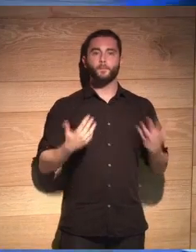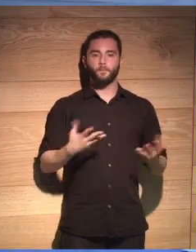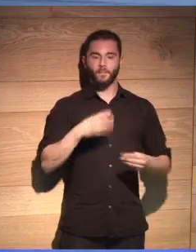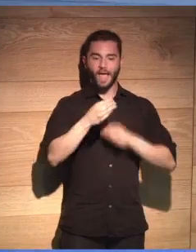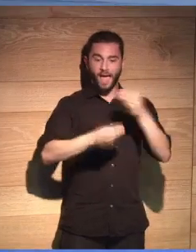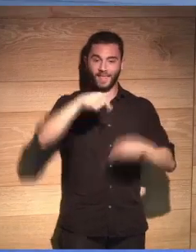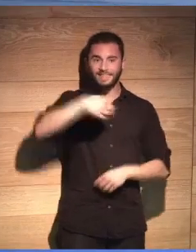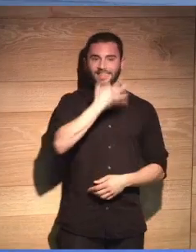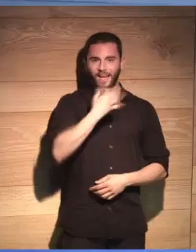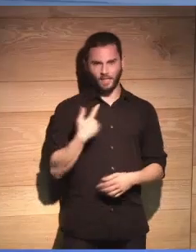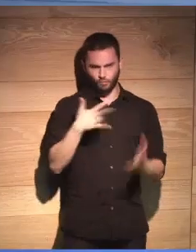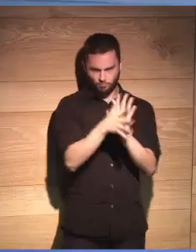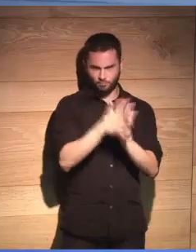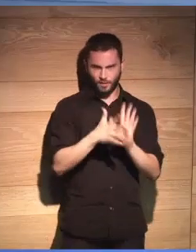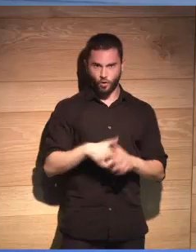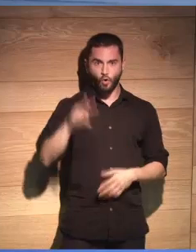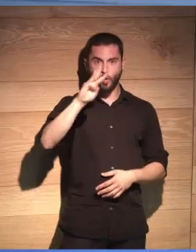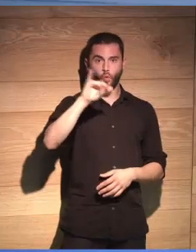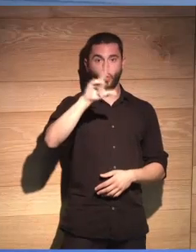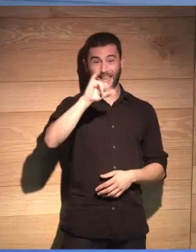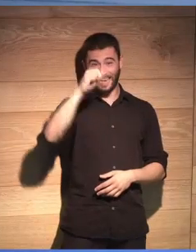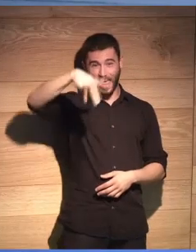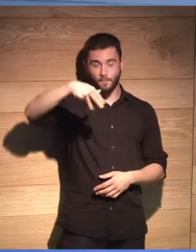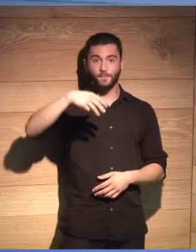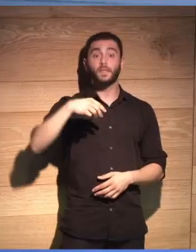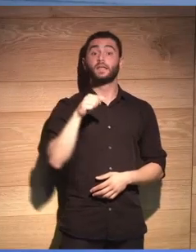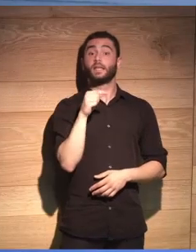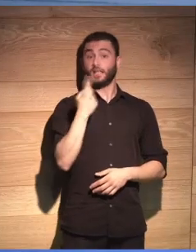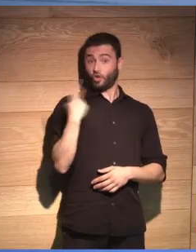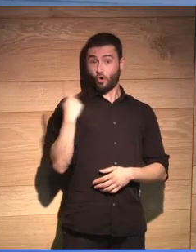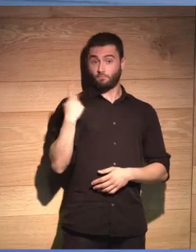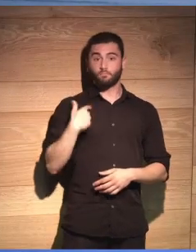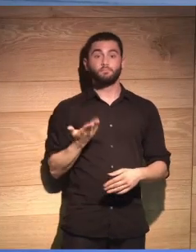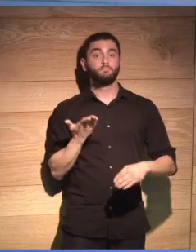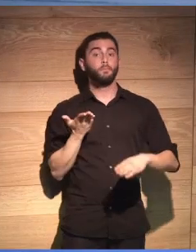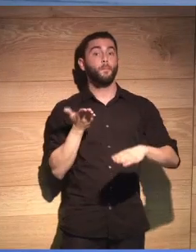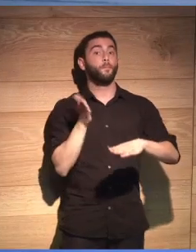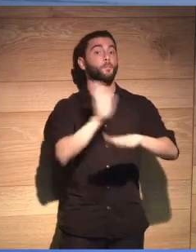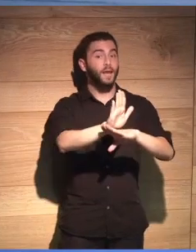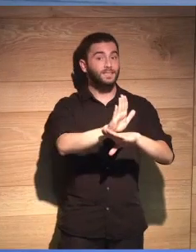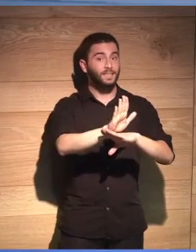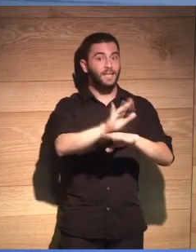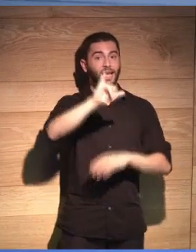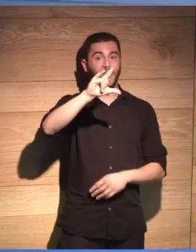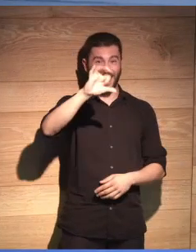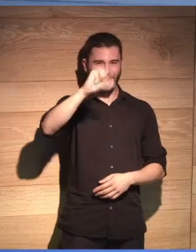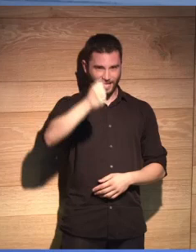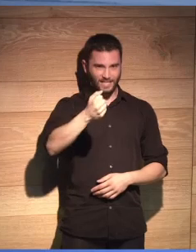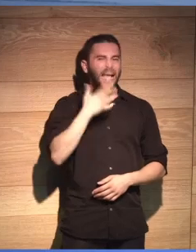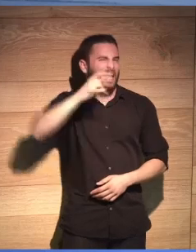hacer esta tarde, primero William Chislett y yo vamos a presentarles quién era Ilsa Barea